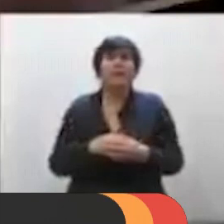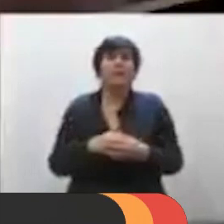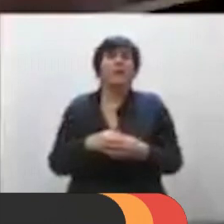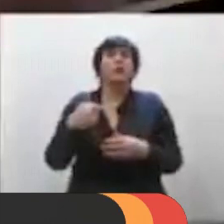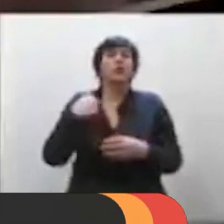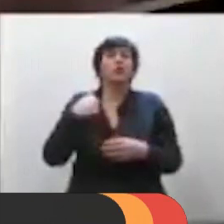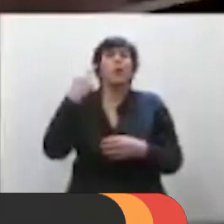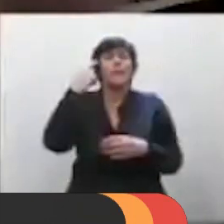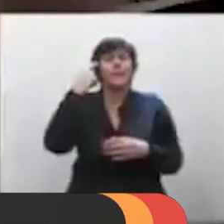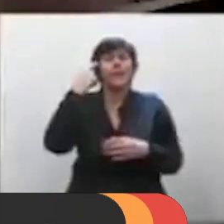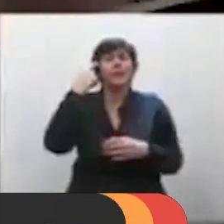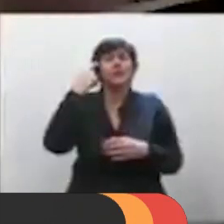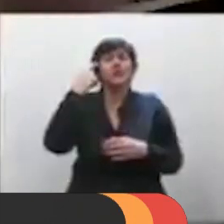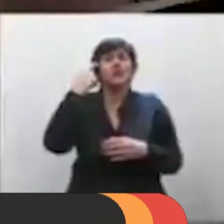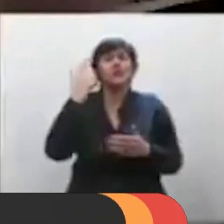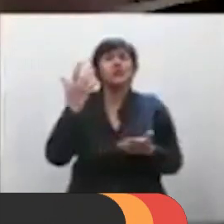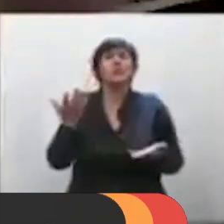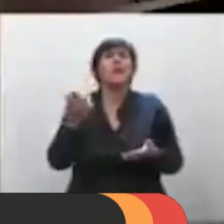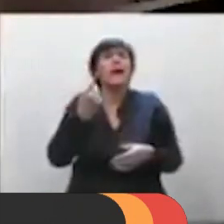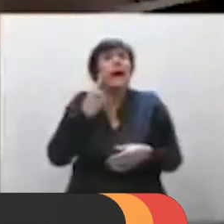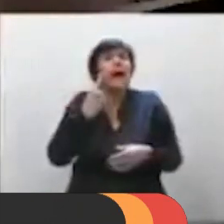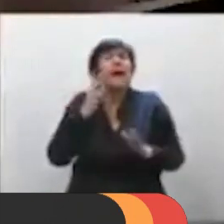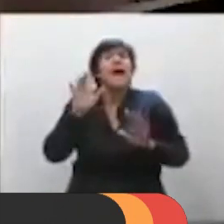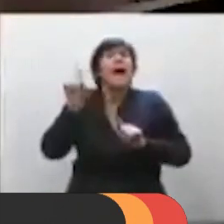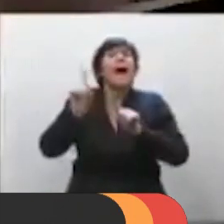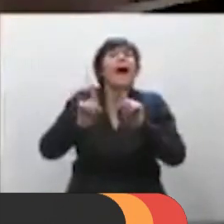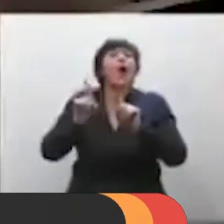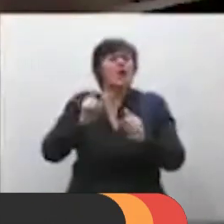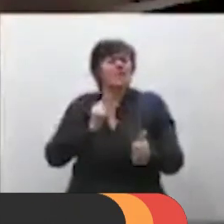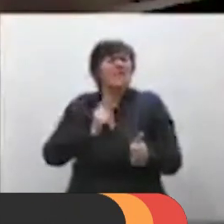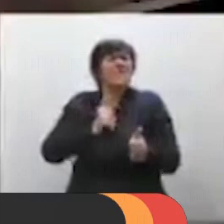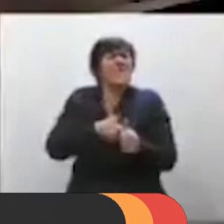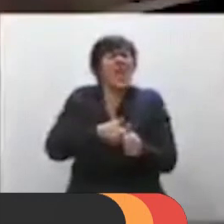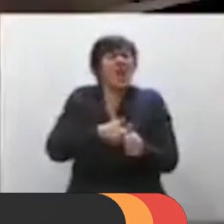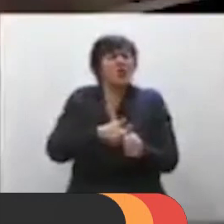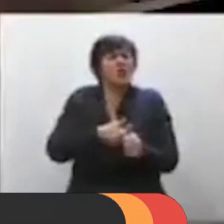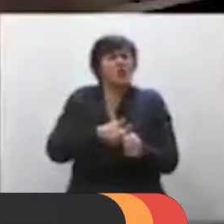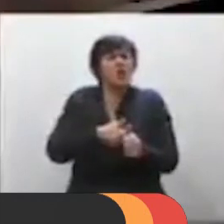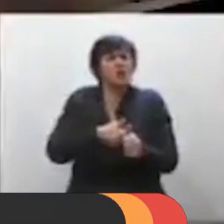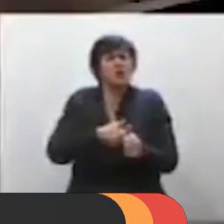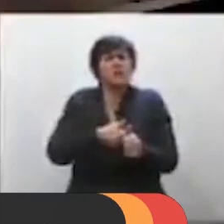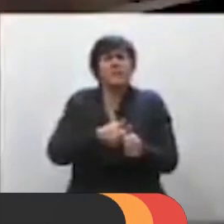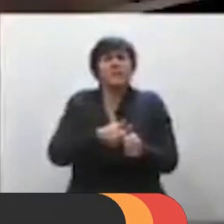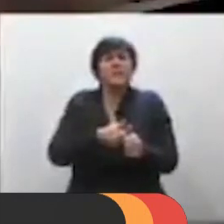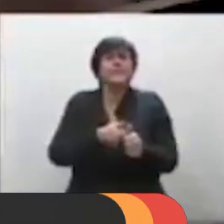que ver aquellos casos, porque hay algunos casos donde la violación no tiene esa configuración clásica de